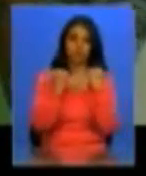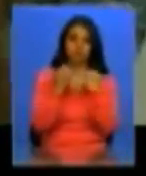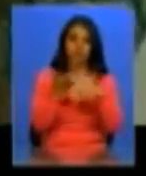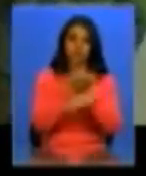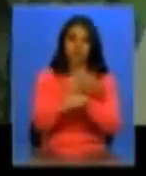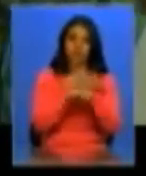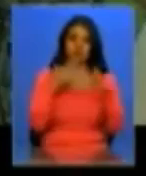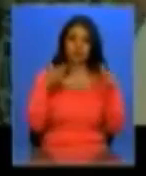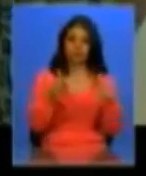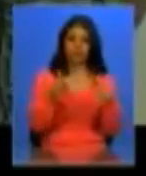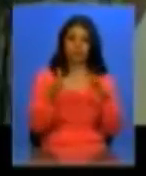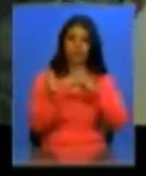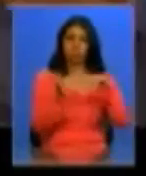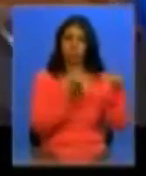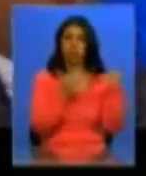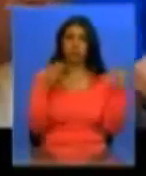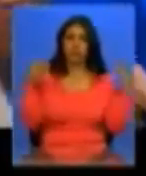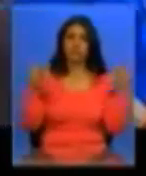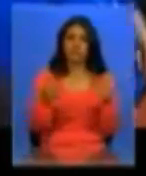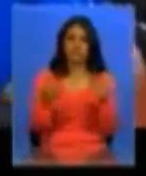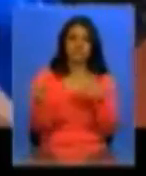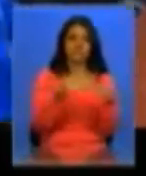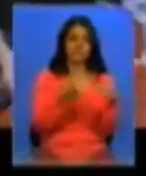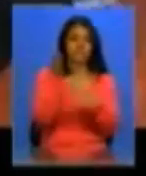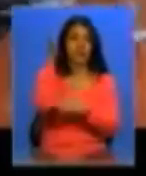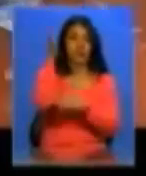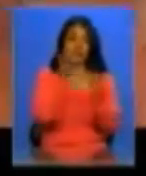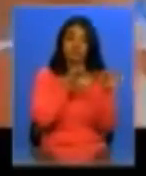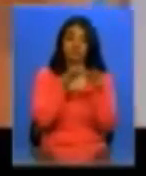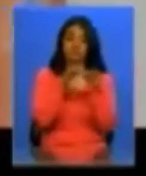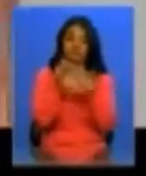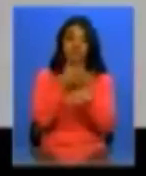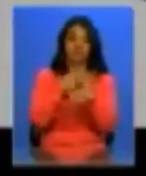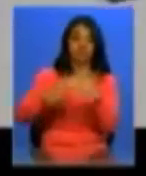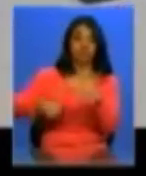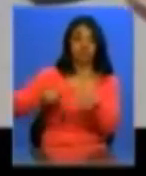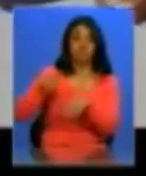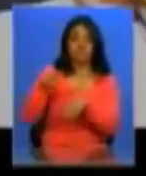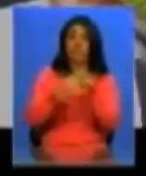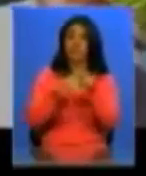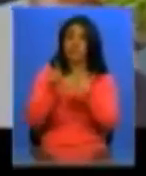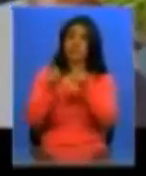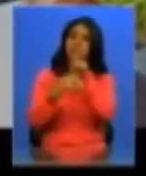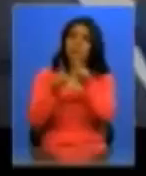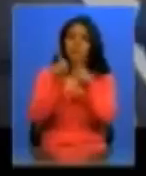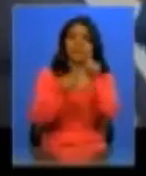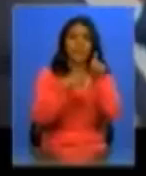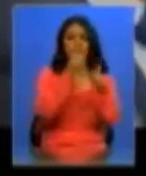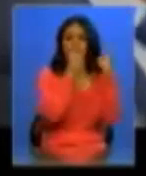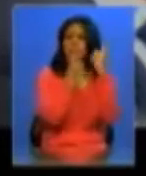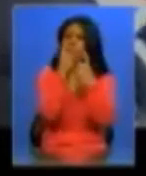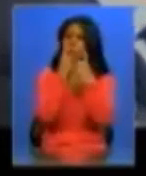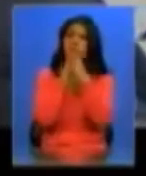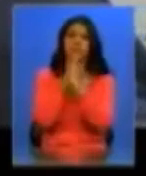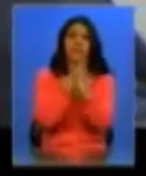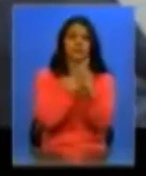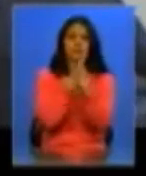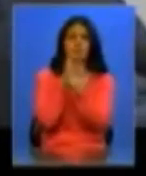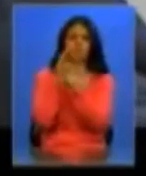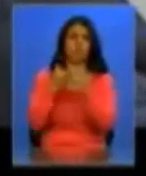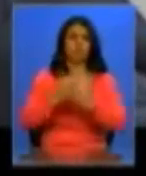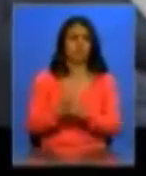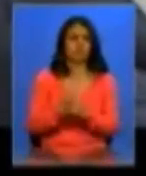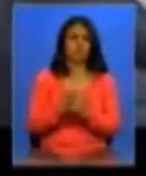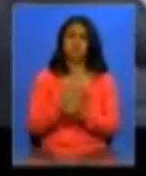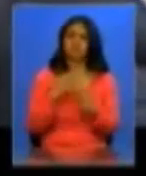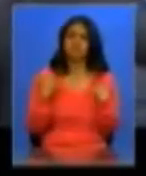sido bastante descuidada. Tras su explicación, el dignatario respondió varias inquietudes de los presentes y se